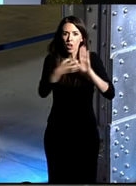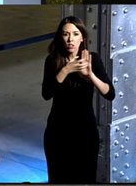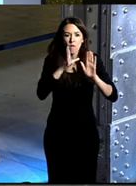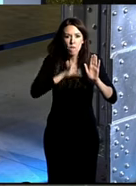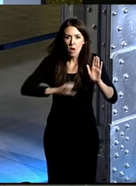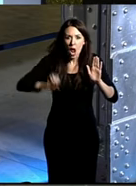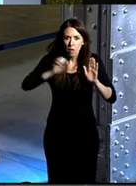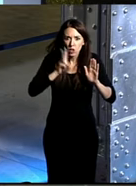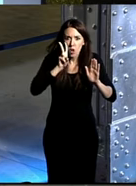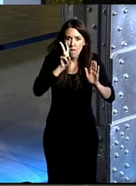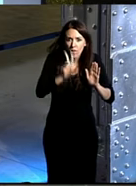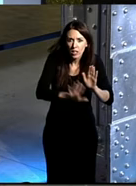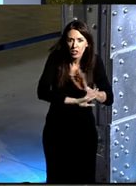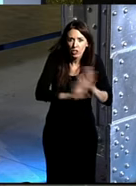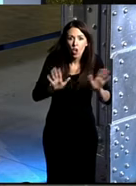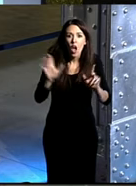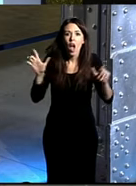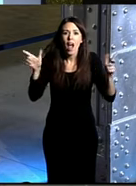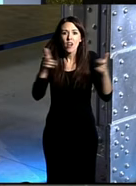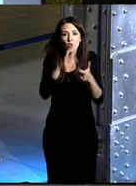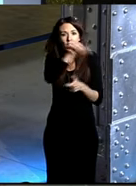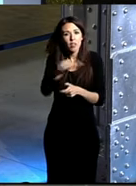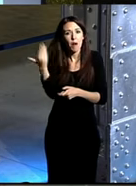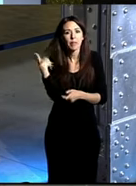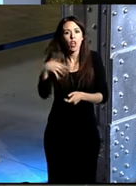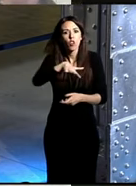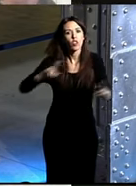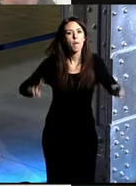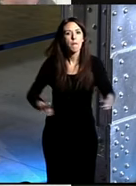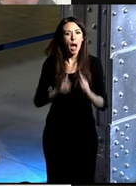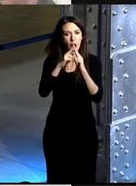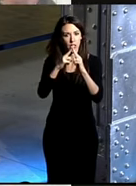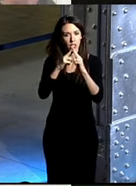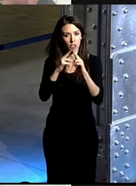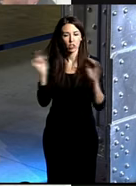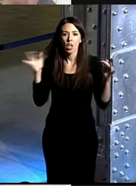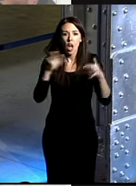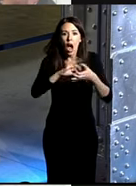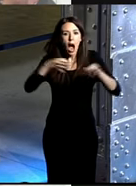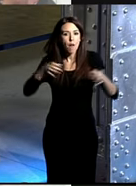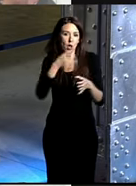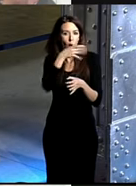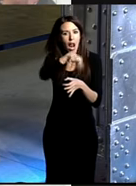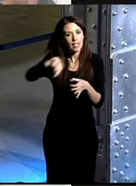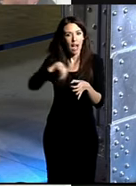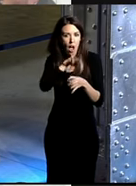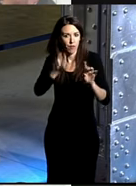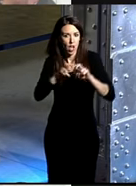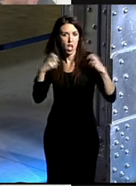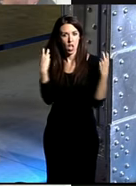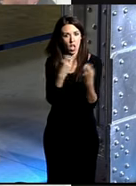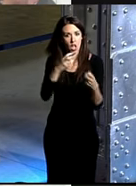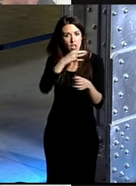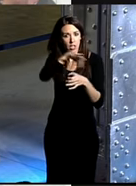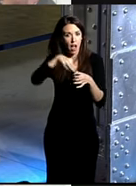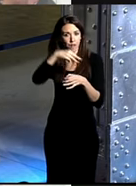más maravillosas que he visto en el último tiempo. Es una reunión que hubo la semana pasada en París. Se juntaron como amigos que están tomando un café, la